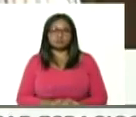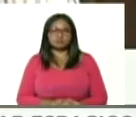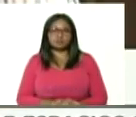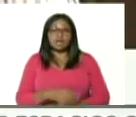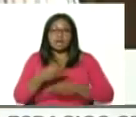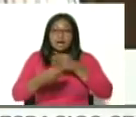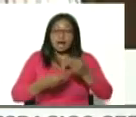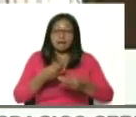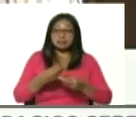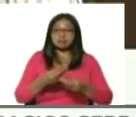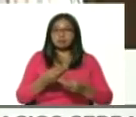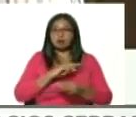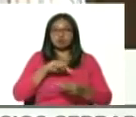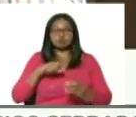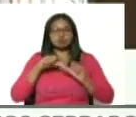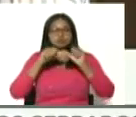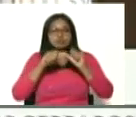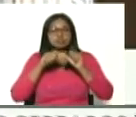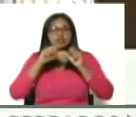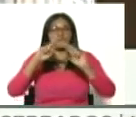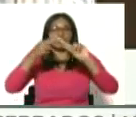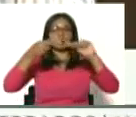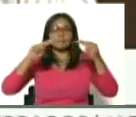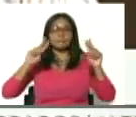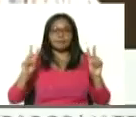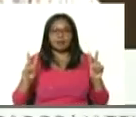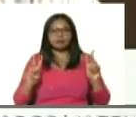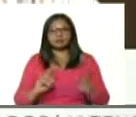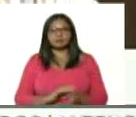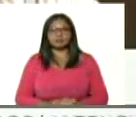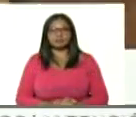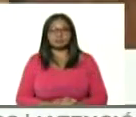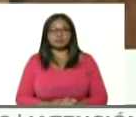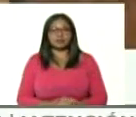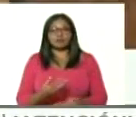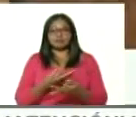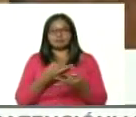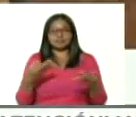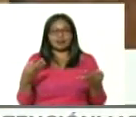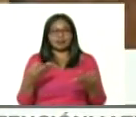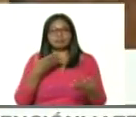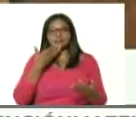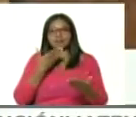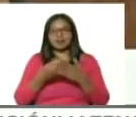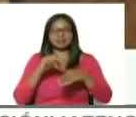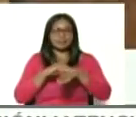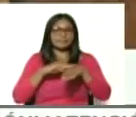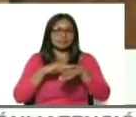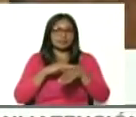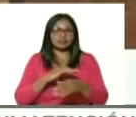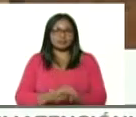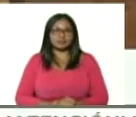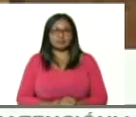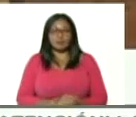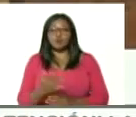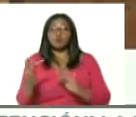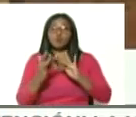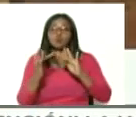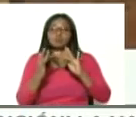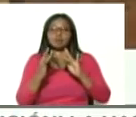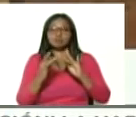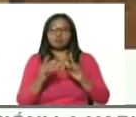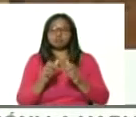para mantener la paz en nuestra patria. Correcto, gracias, Nori. Fíjense ustedes, vámonos un pase con los